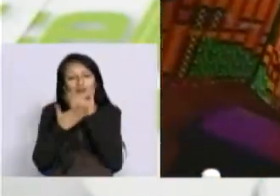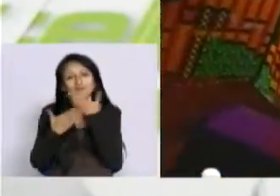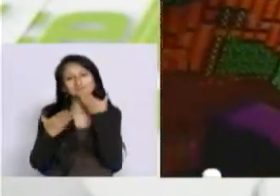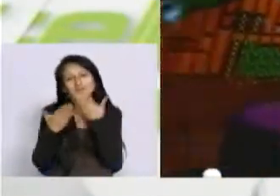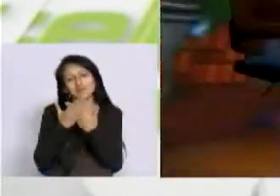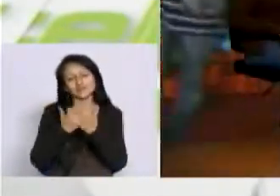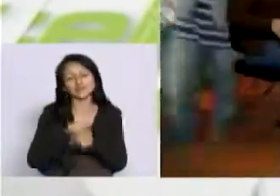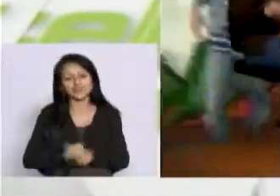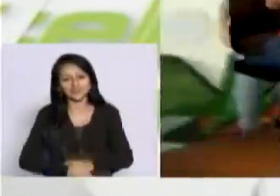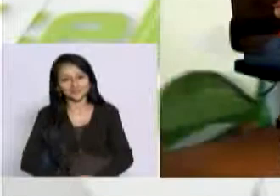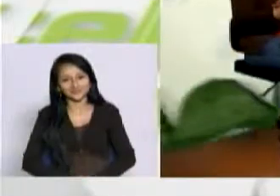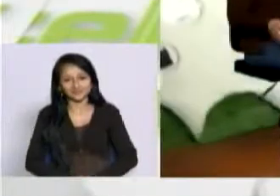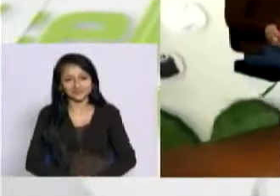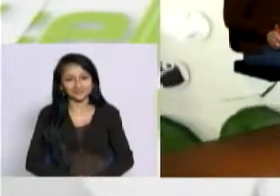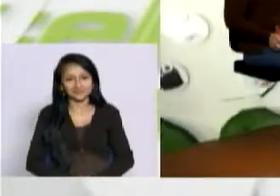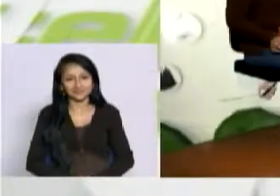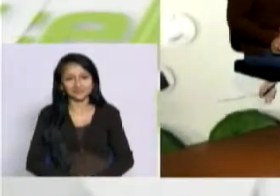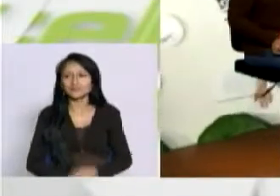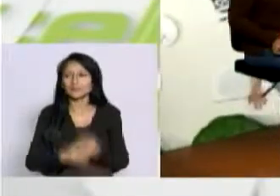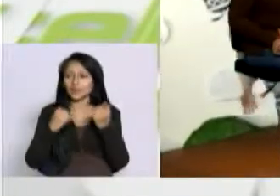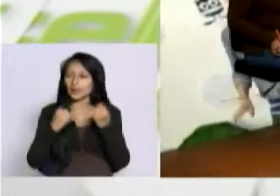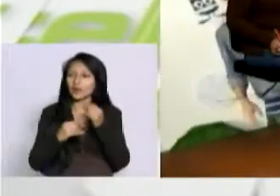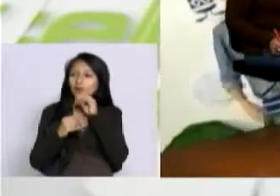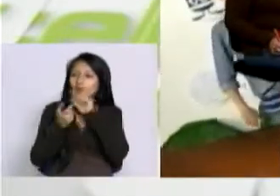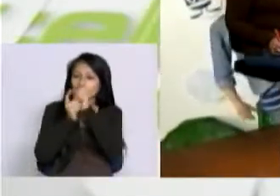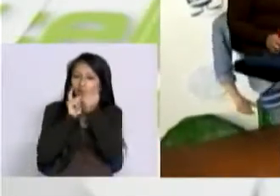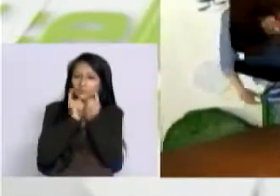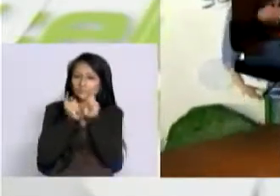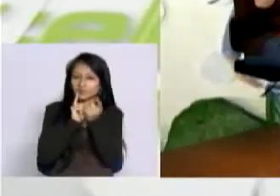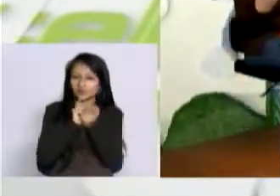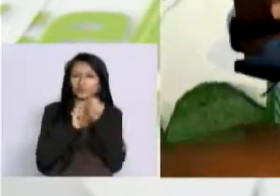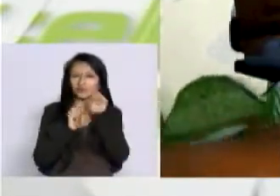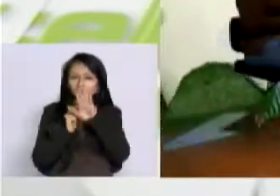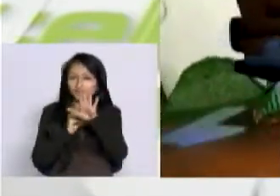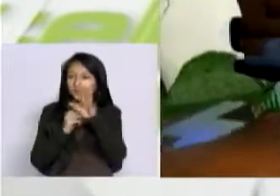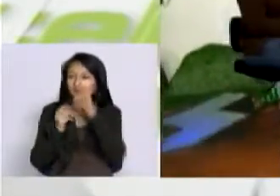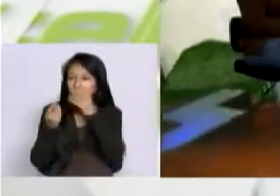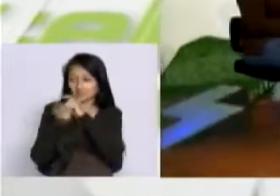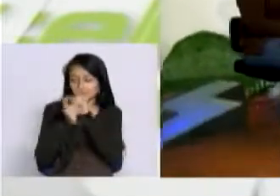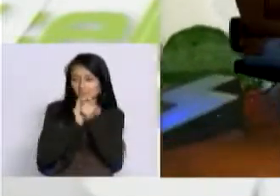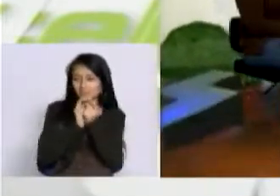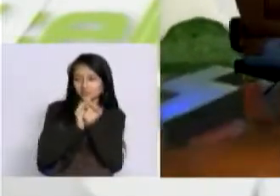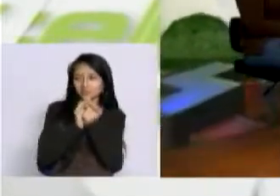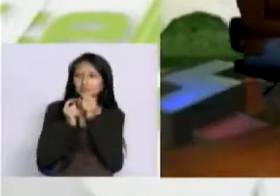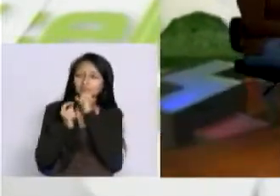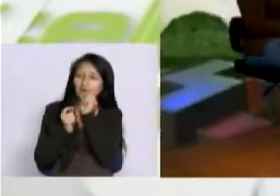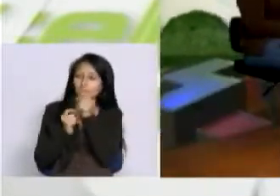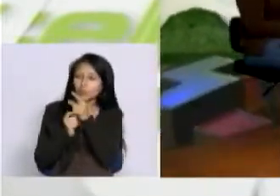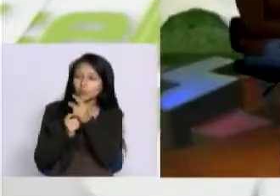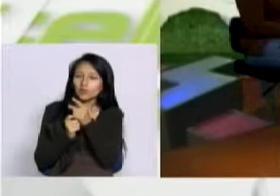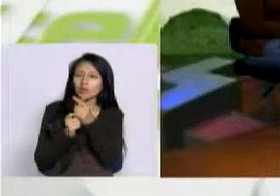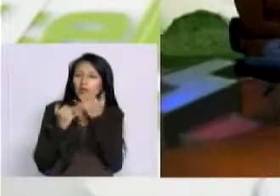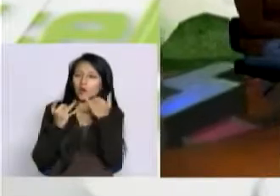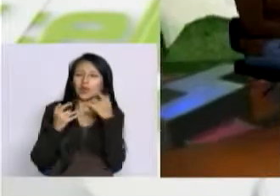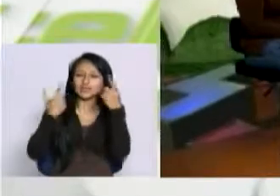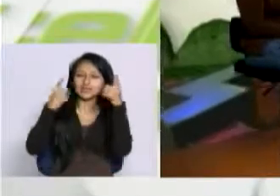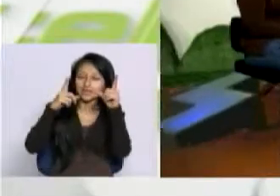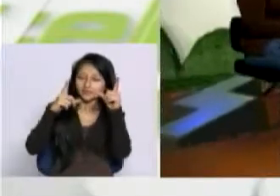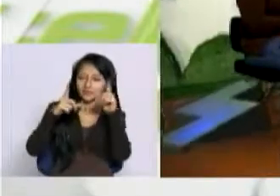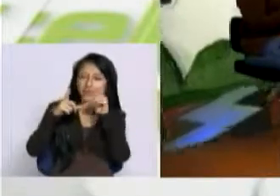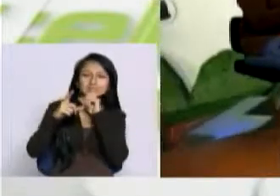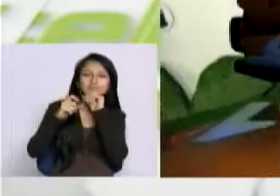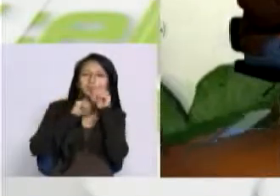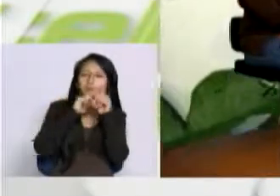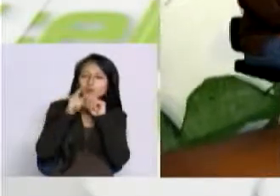agradezco. En estos cambios obviamente que ustedes van a hacer o que ya se tienen previstos, ¿tuvieron en cuenta la opinión de los televidentes?